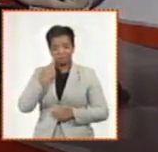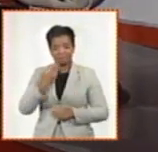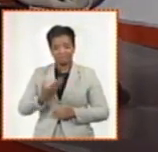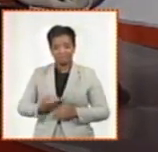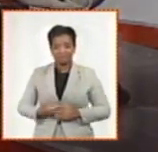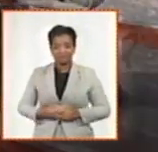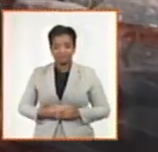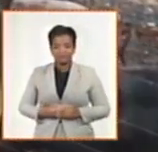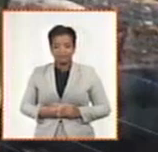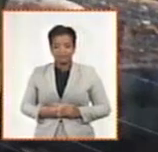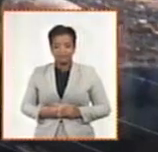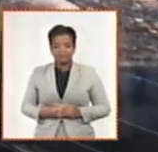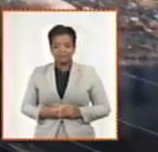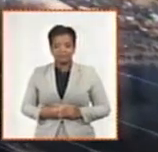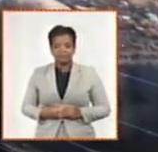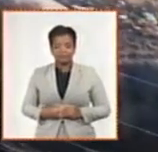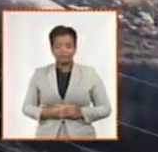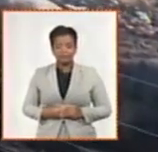qué cuenta.